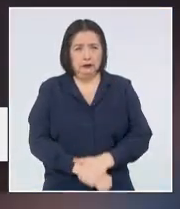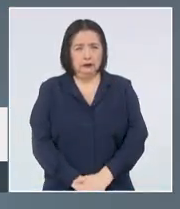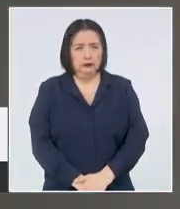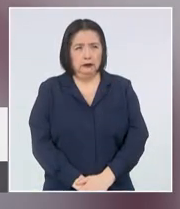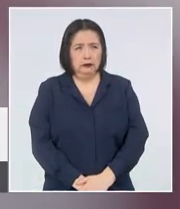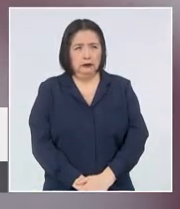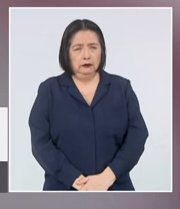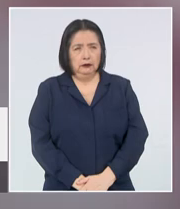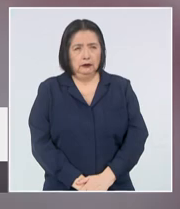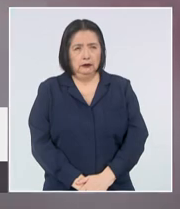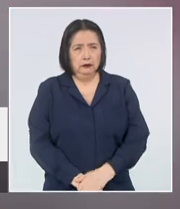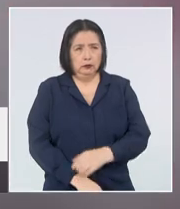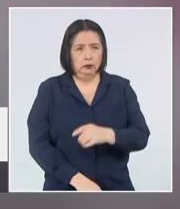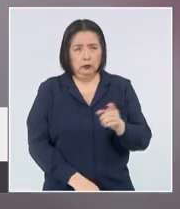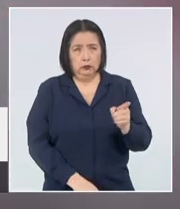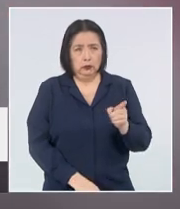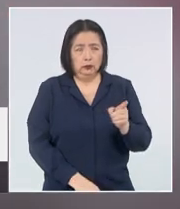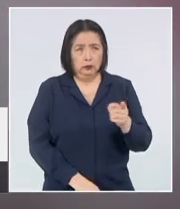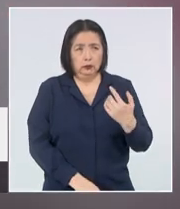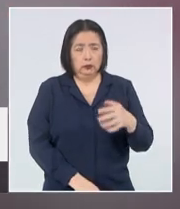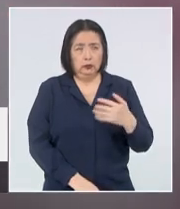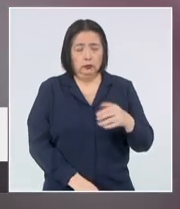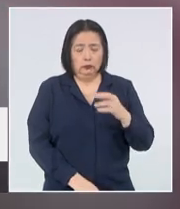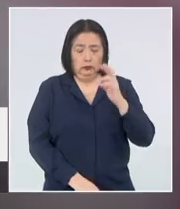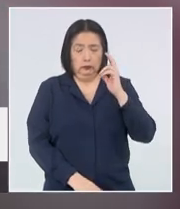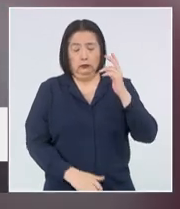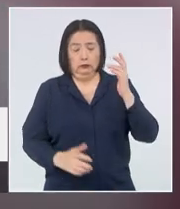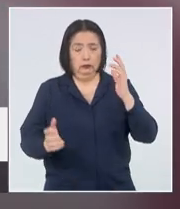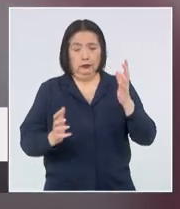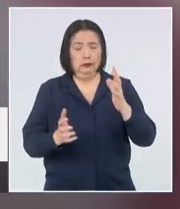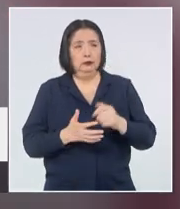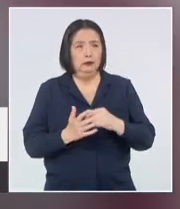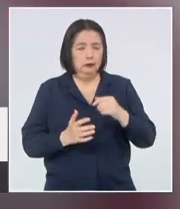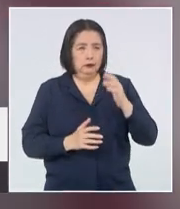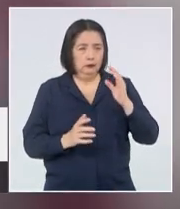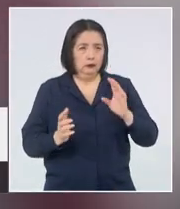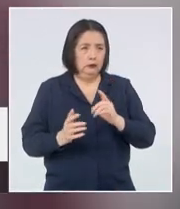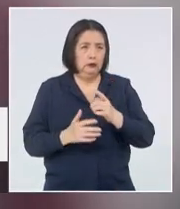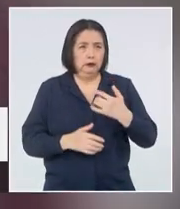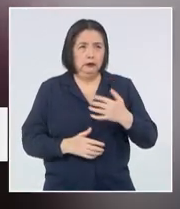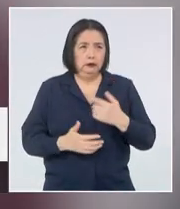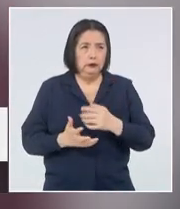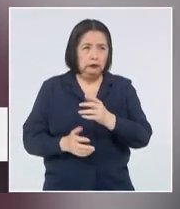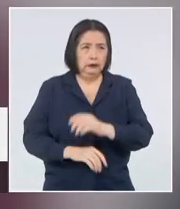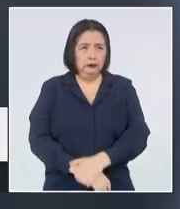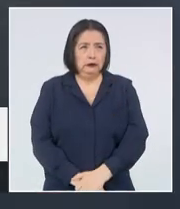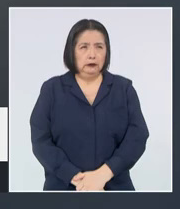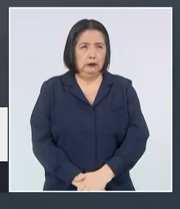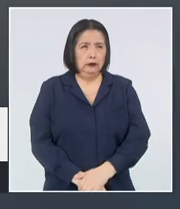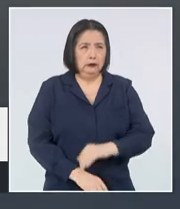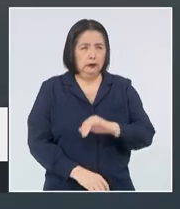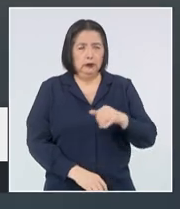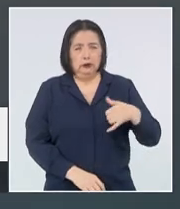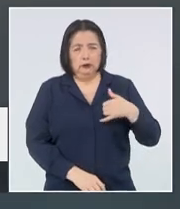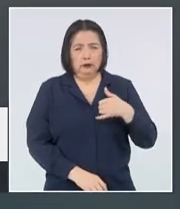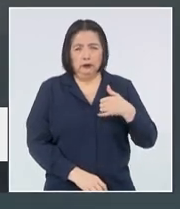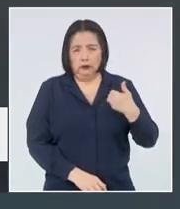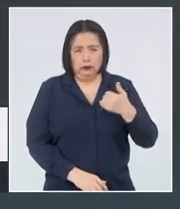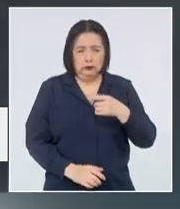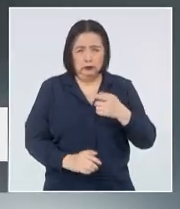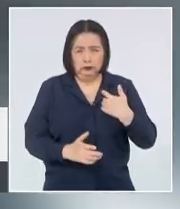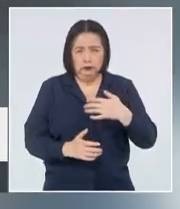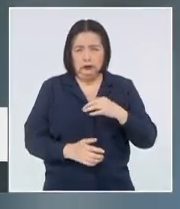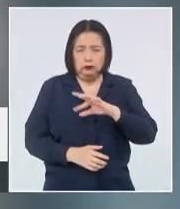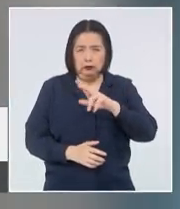Escúcheme. Cálmese. Vamos a conversar. Se trataría de una confusa intervención que dejó entre la vida y la muerte a joven acusado